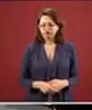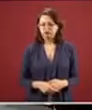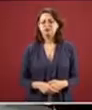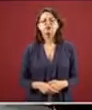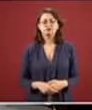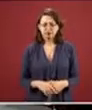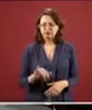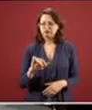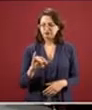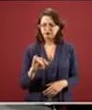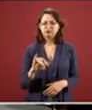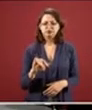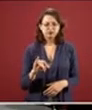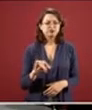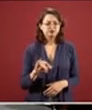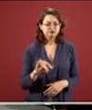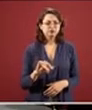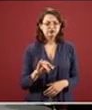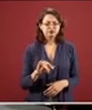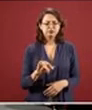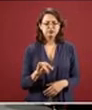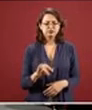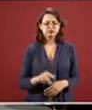Sí, sí, hay